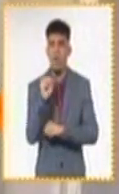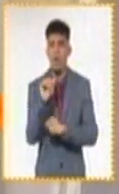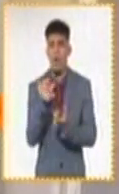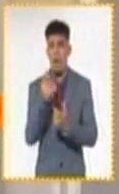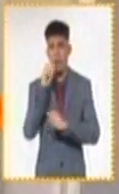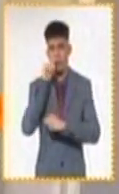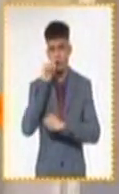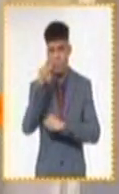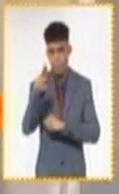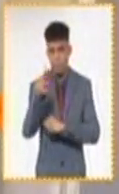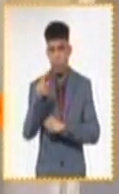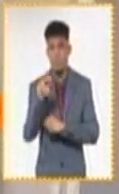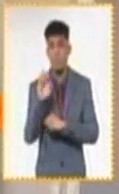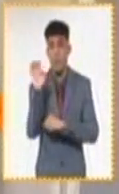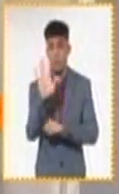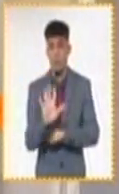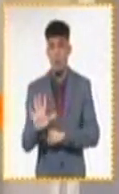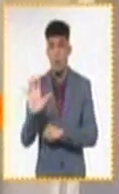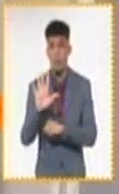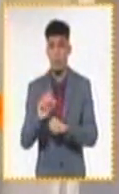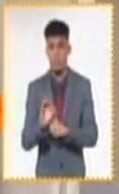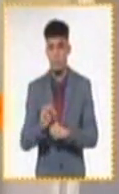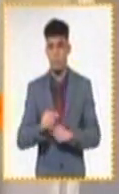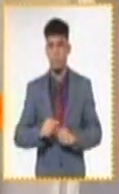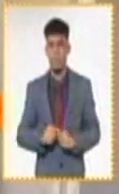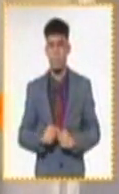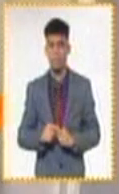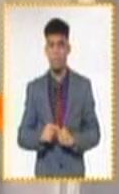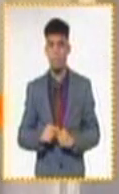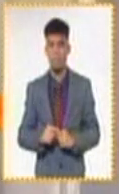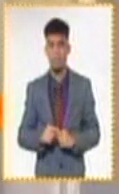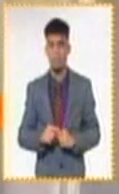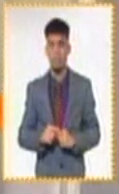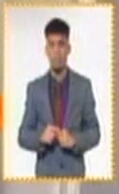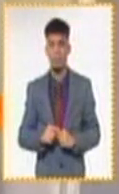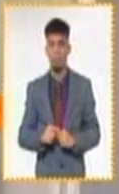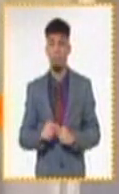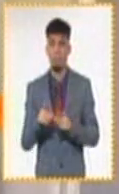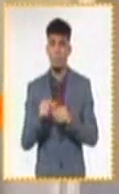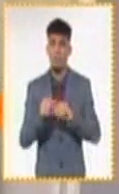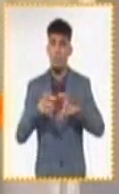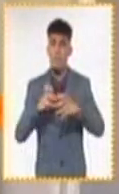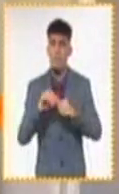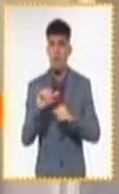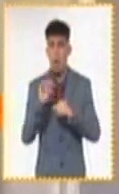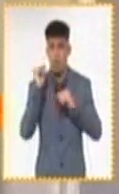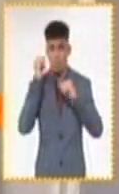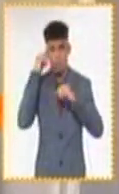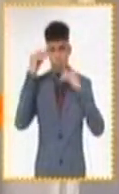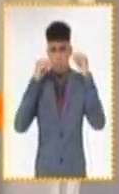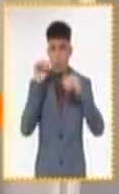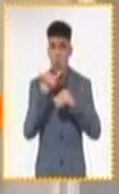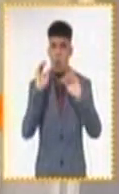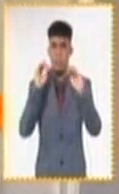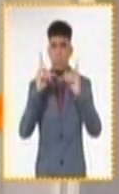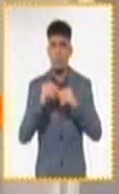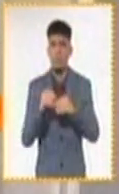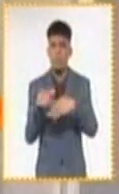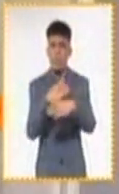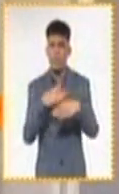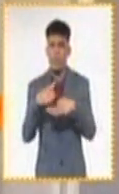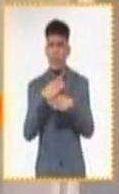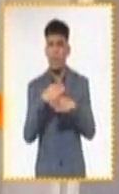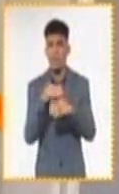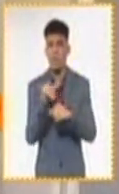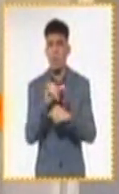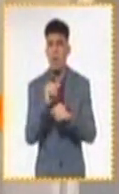Europa, titulado Urfascismo, Fascismo Eterno, donde Eco reflexionaba sobre una serie de